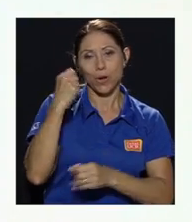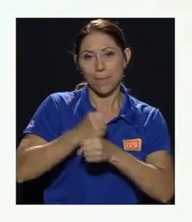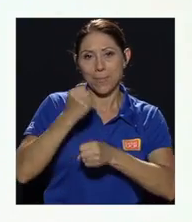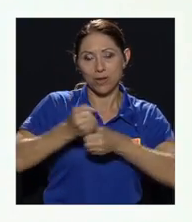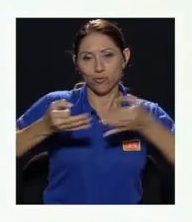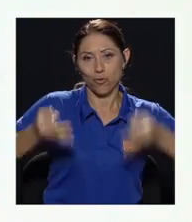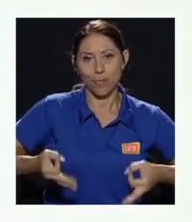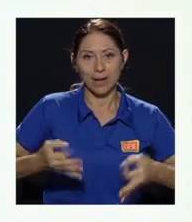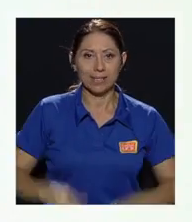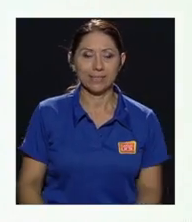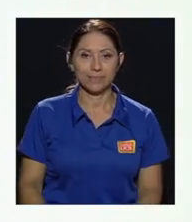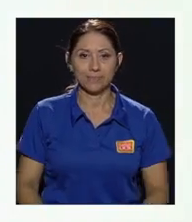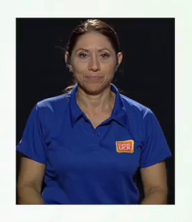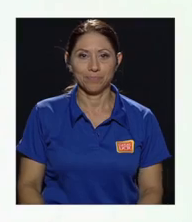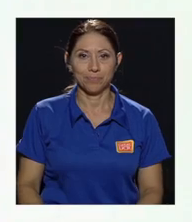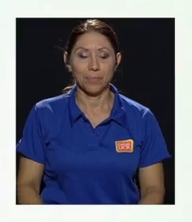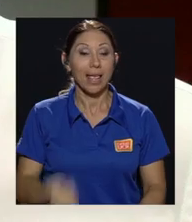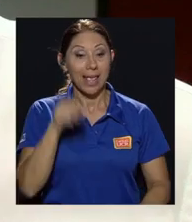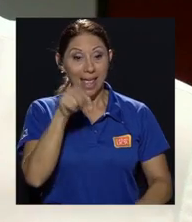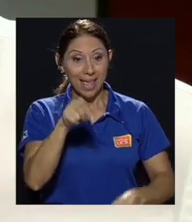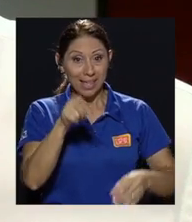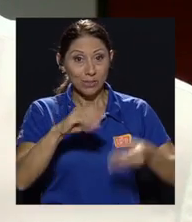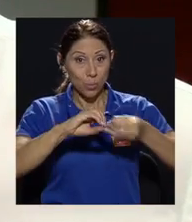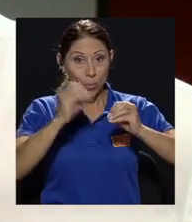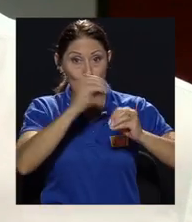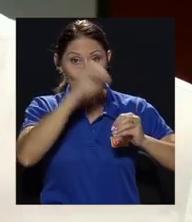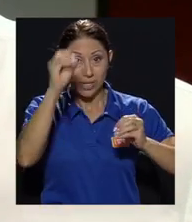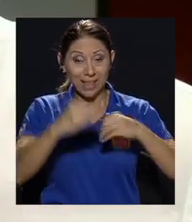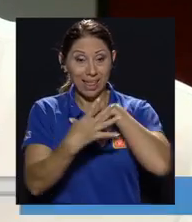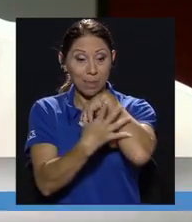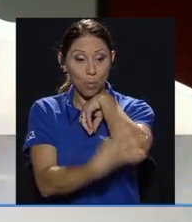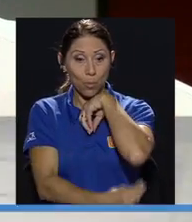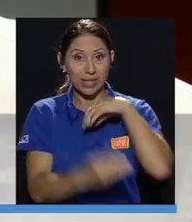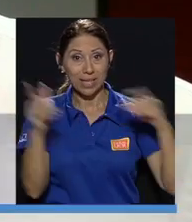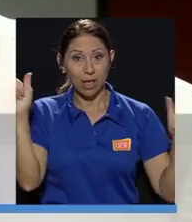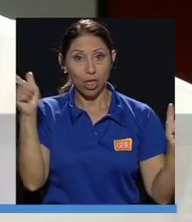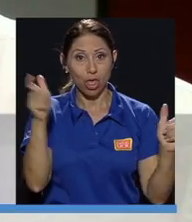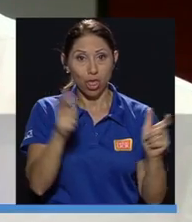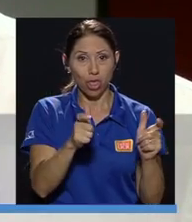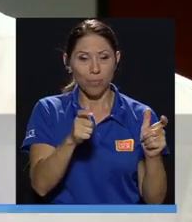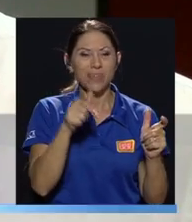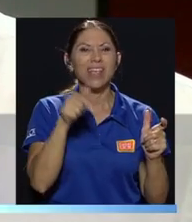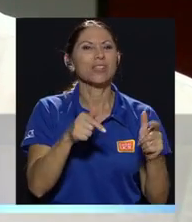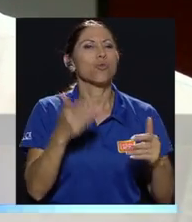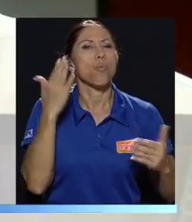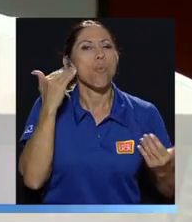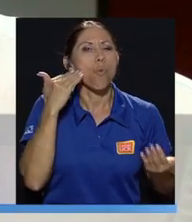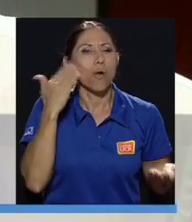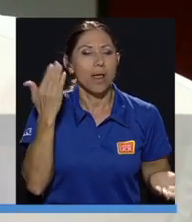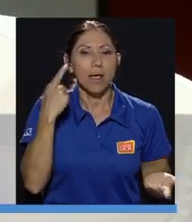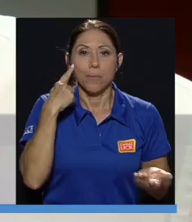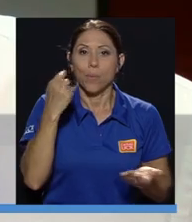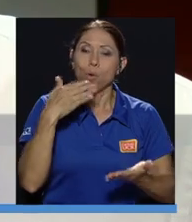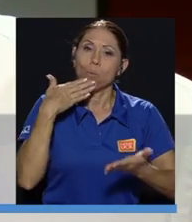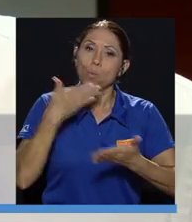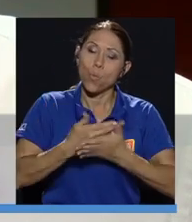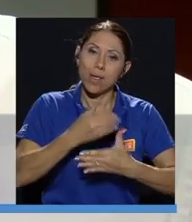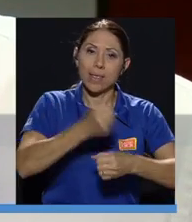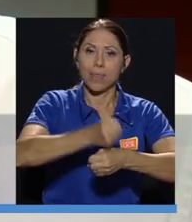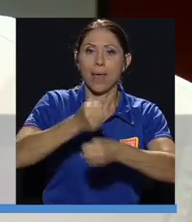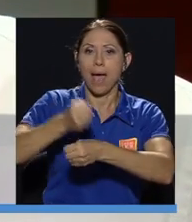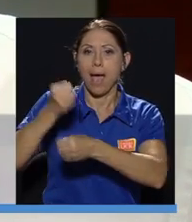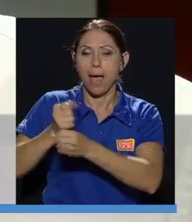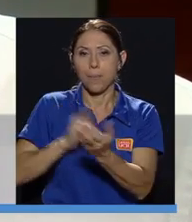Esta reducción de los indicadores de pobreza tiene mucho que ver con el buen desempeño de algunos